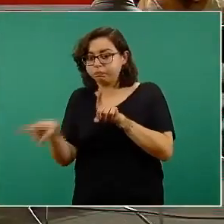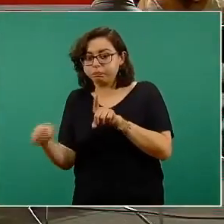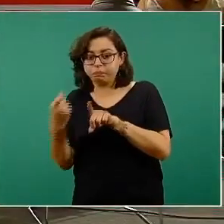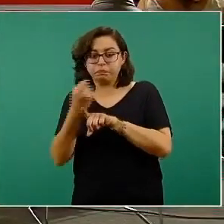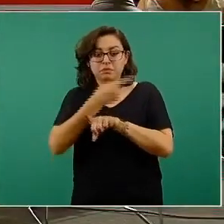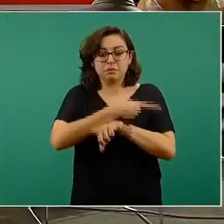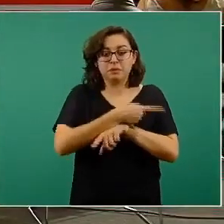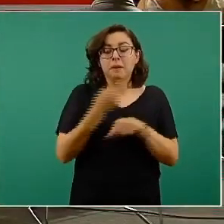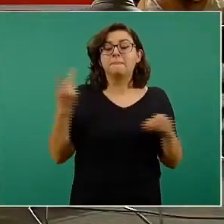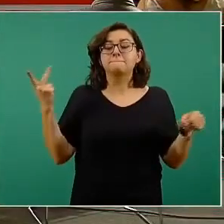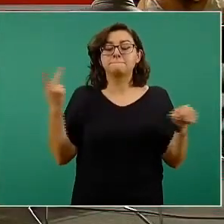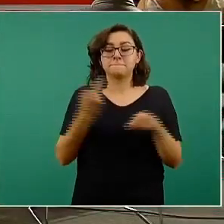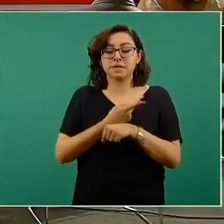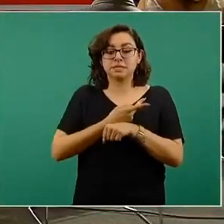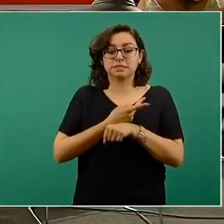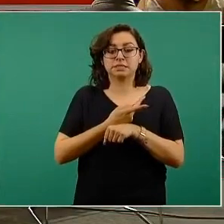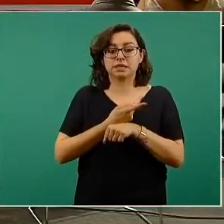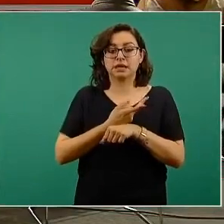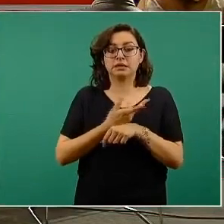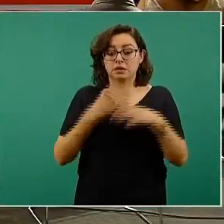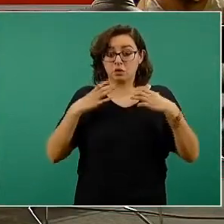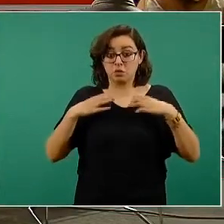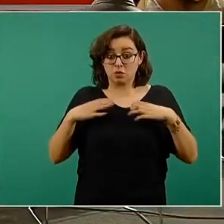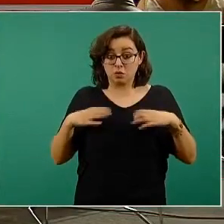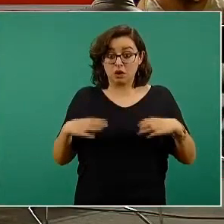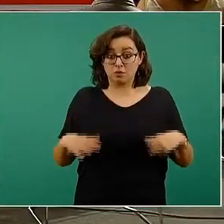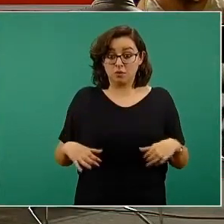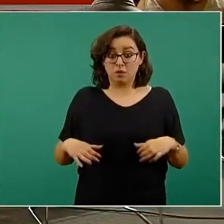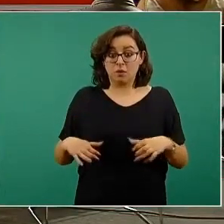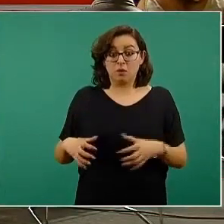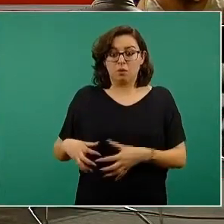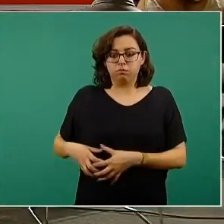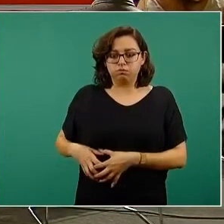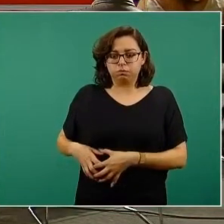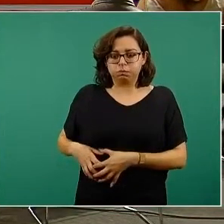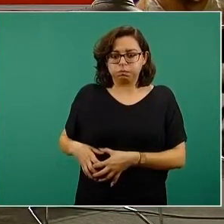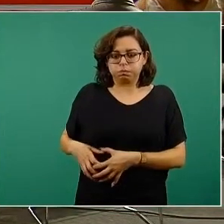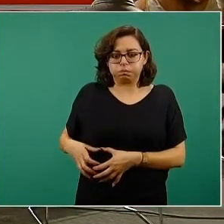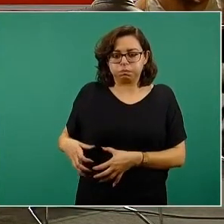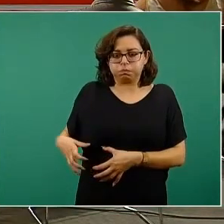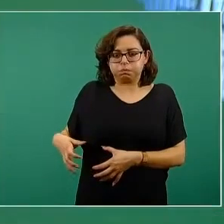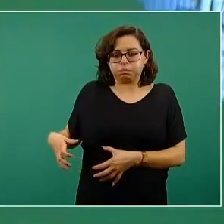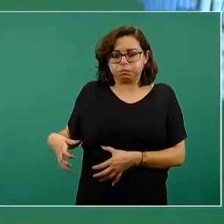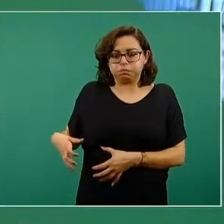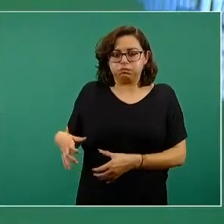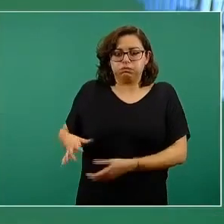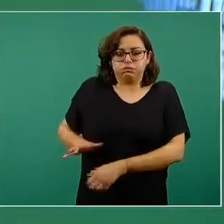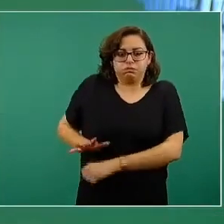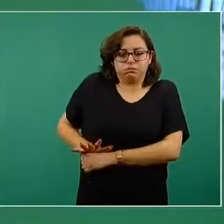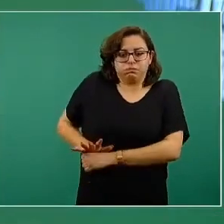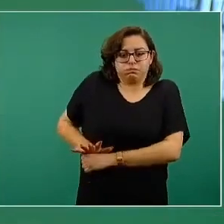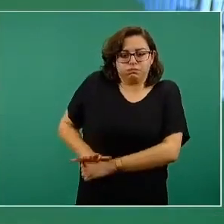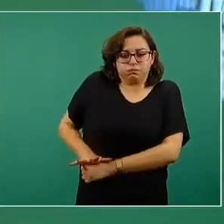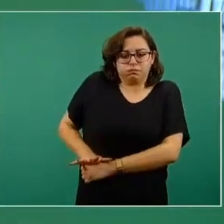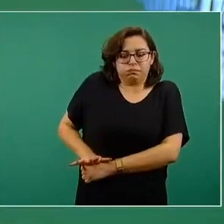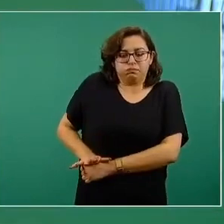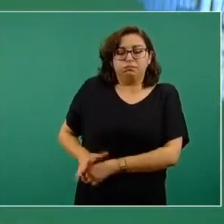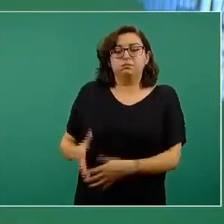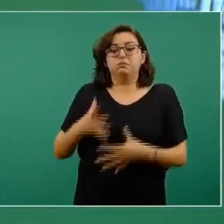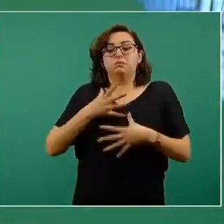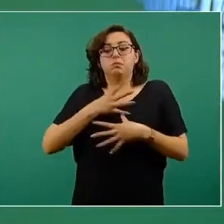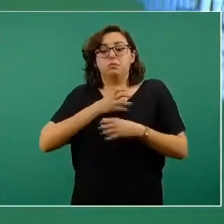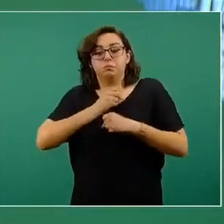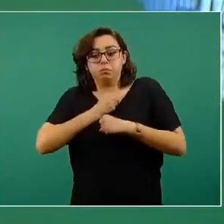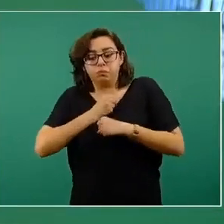las zonas del cuerpo en donde pueden retener ese líquido y comprimir órganos vitales.